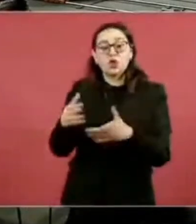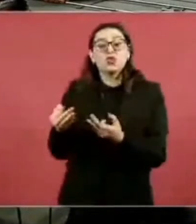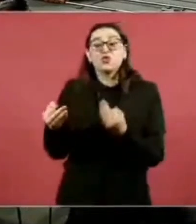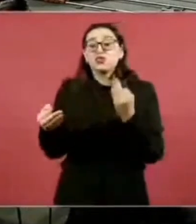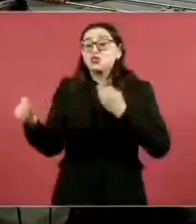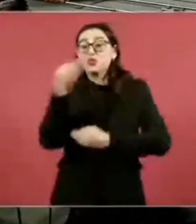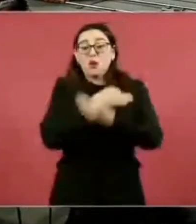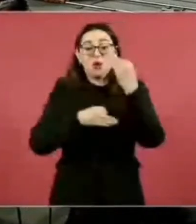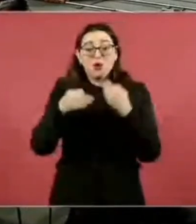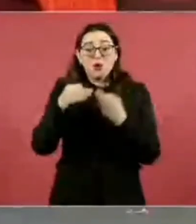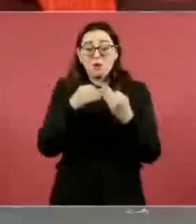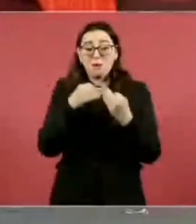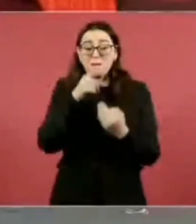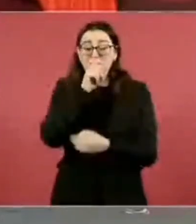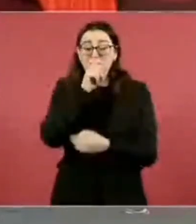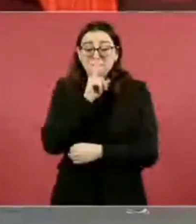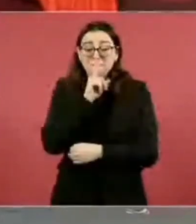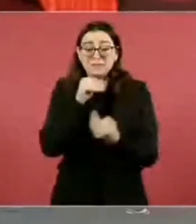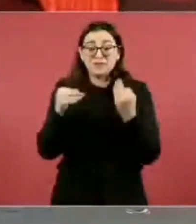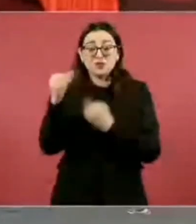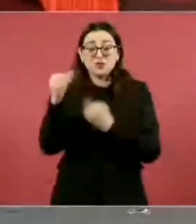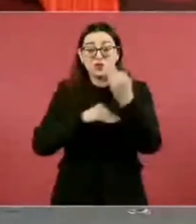todo, y